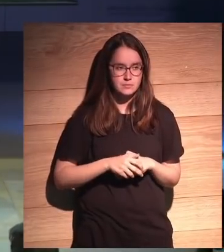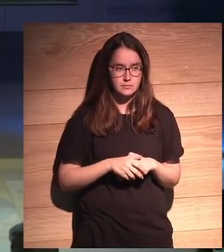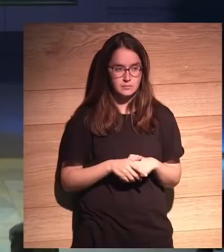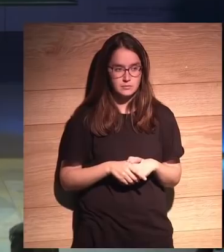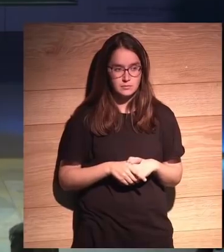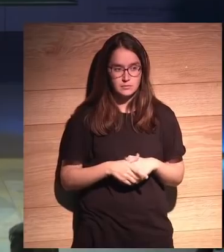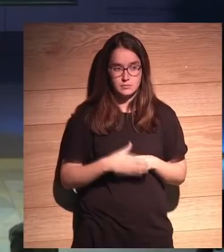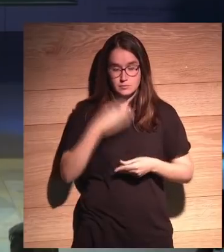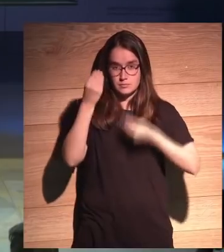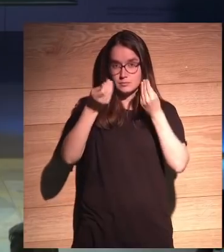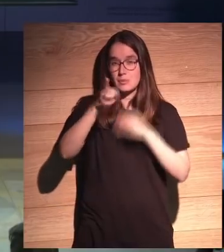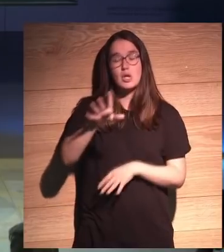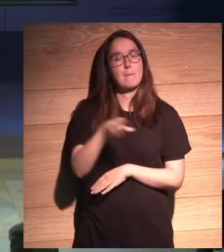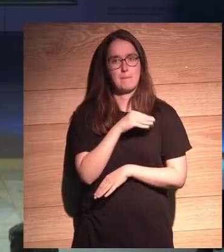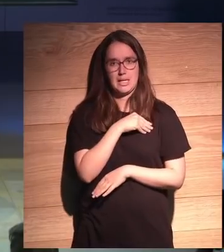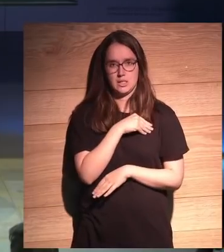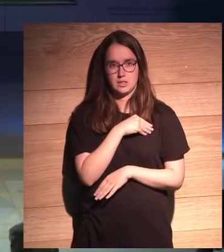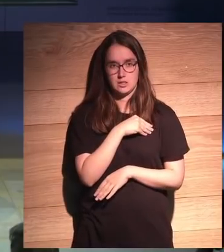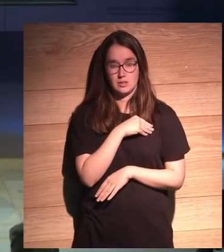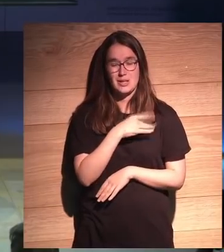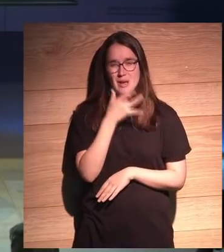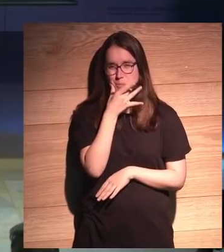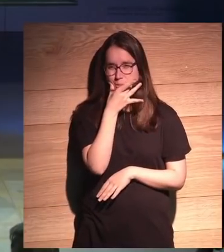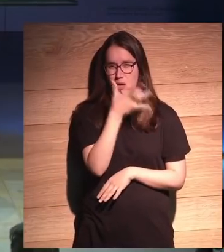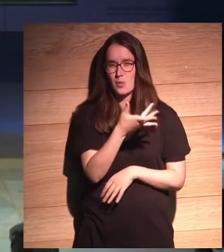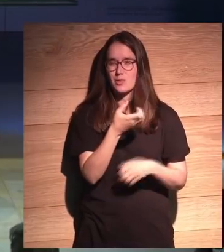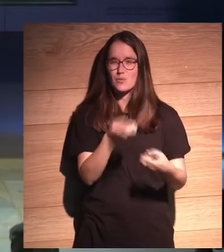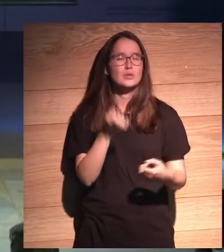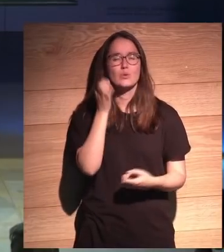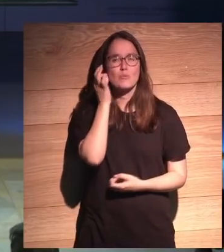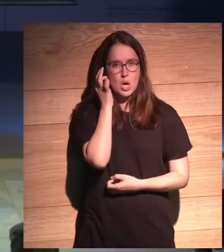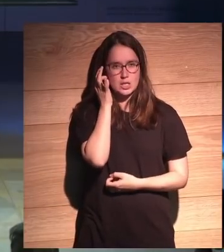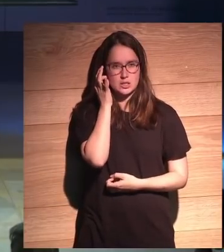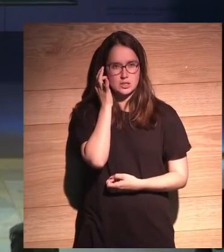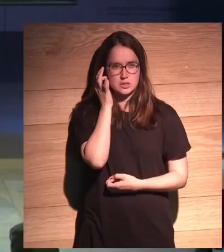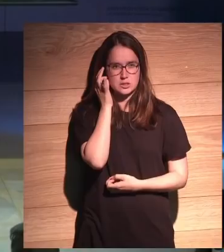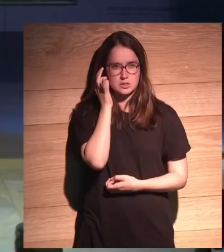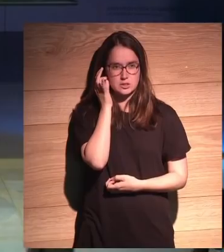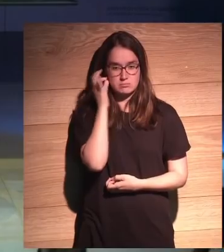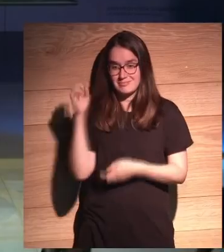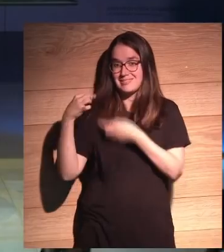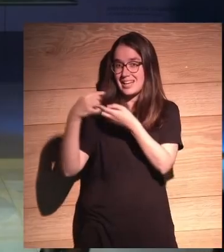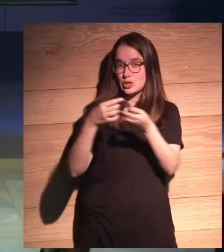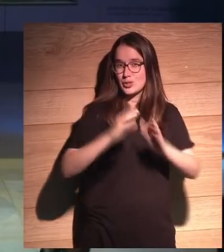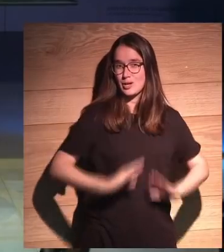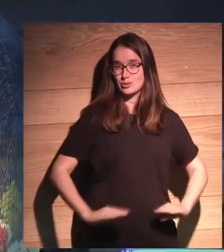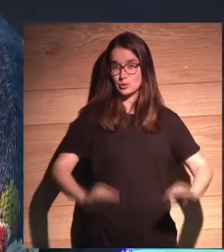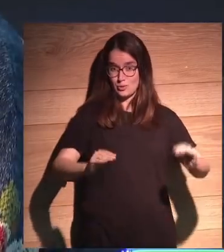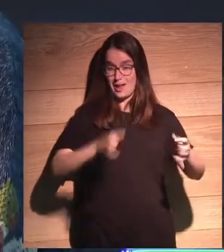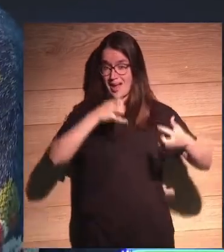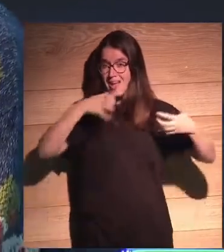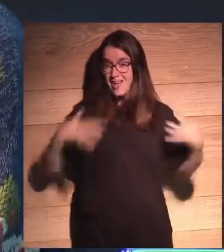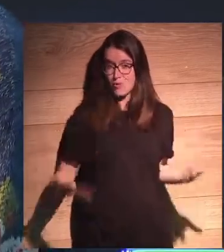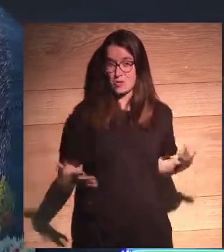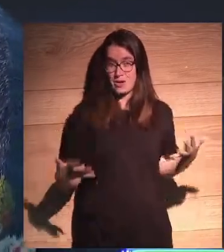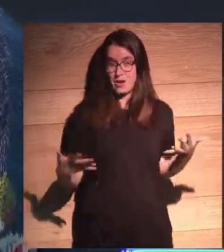Y me parece también una pena y una vergüenza que una mujer con su trayectoria a estas